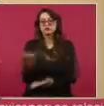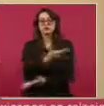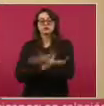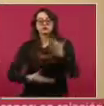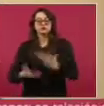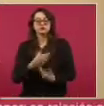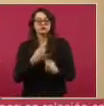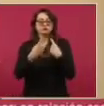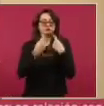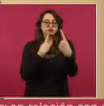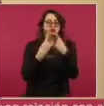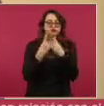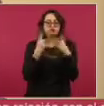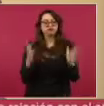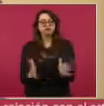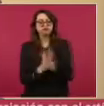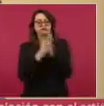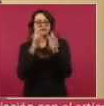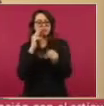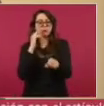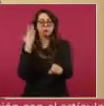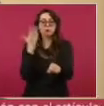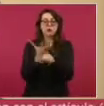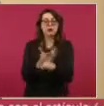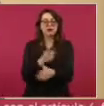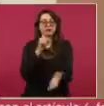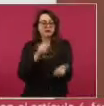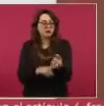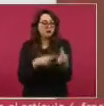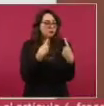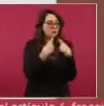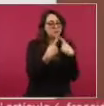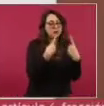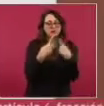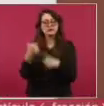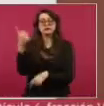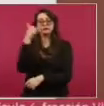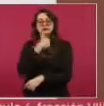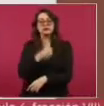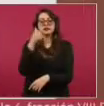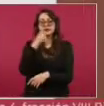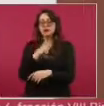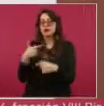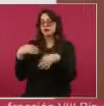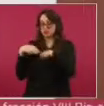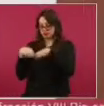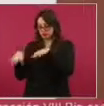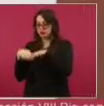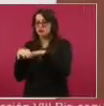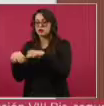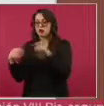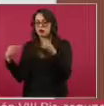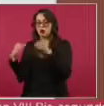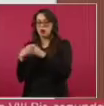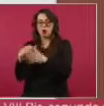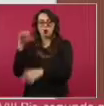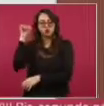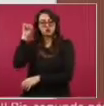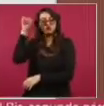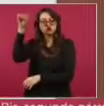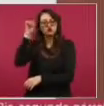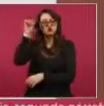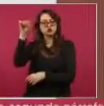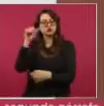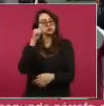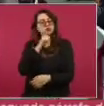institucional. Con él y en él, a los trabajadores organizados en sindicatos nos asiste y fundamenta la razón y